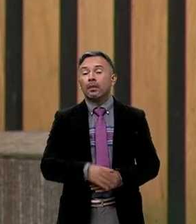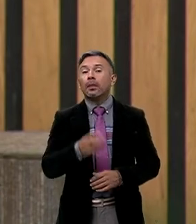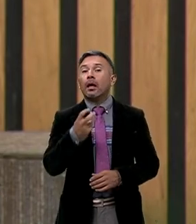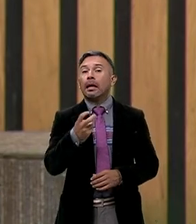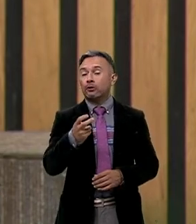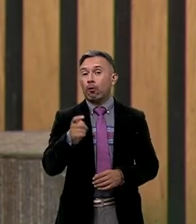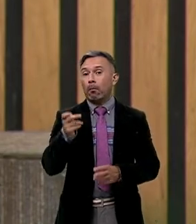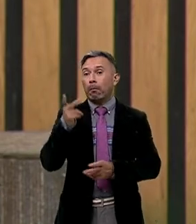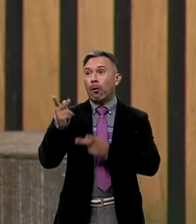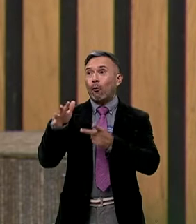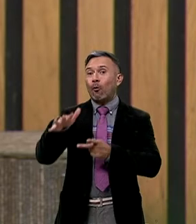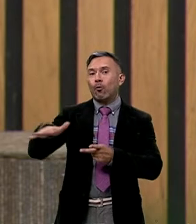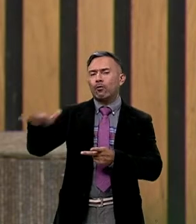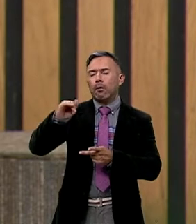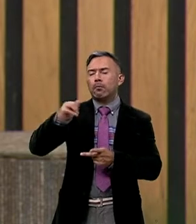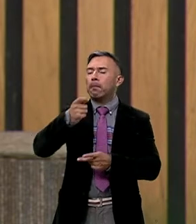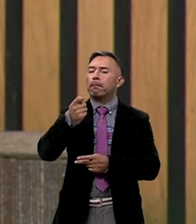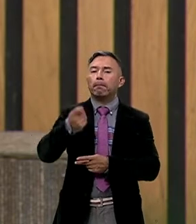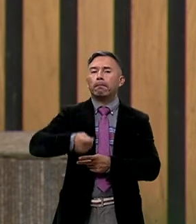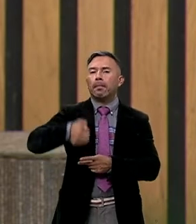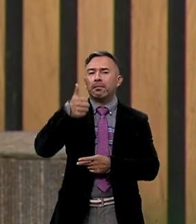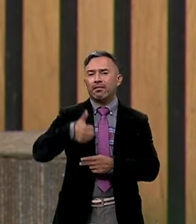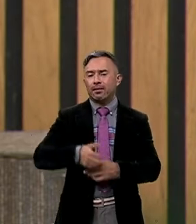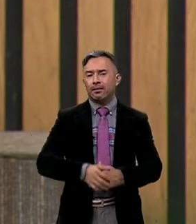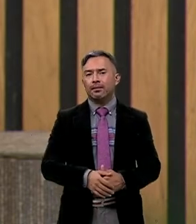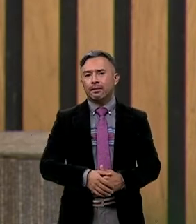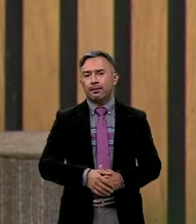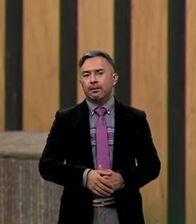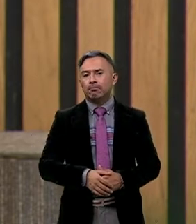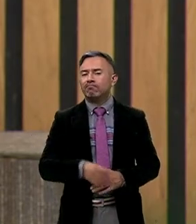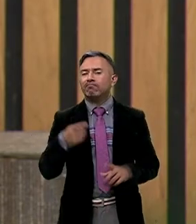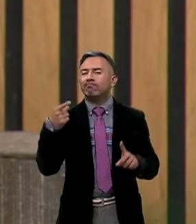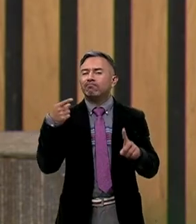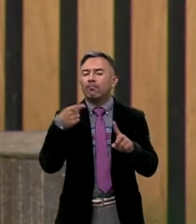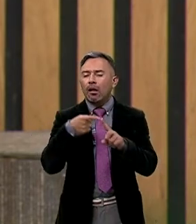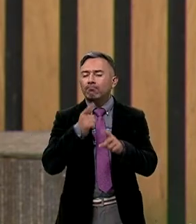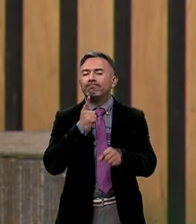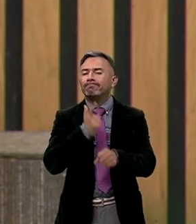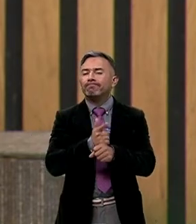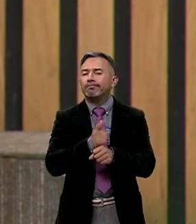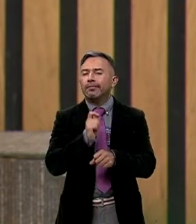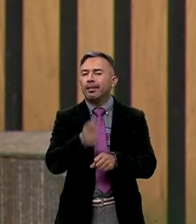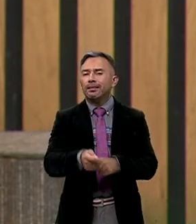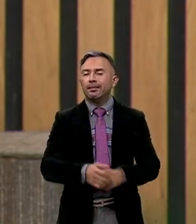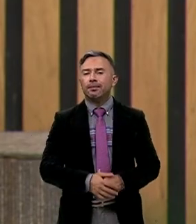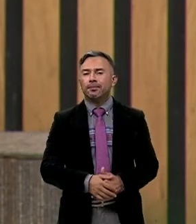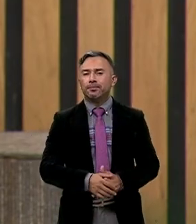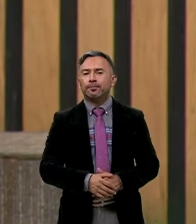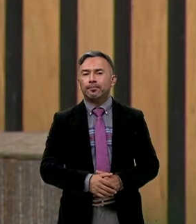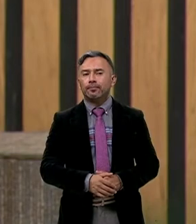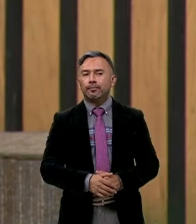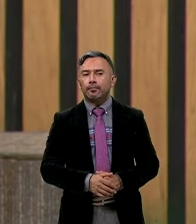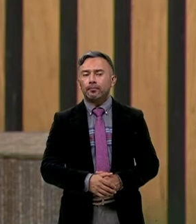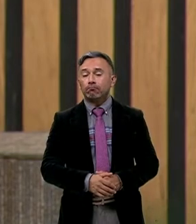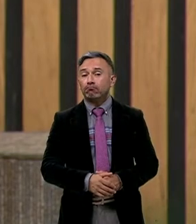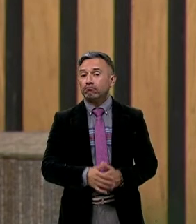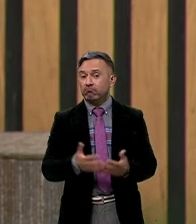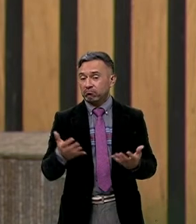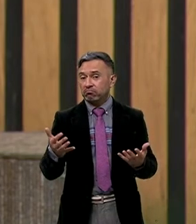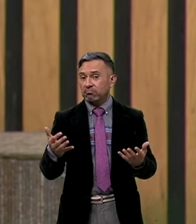consulta popular nos refieren es que solamente una minoría